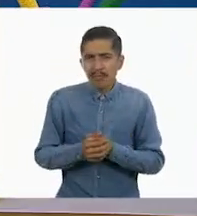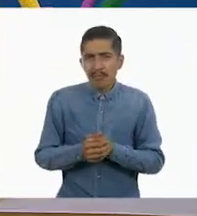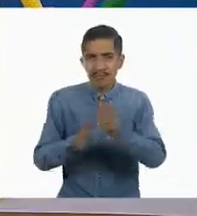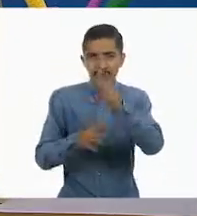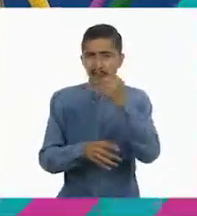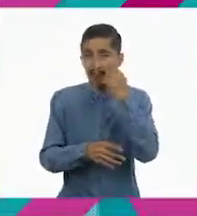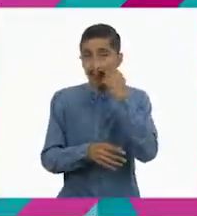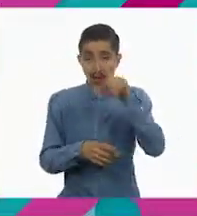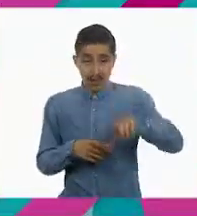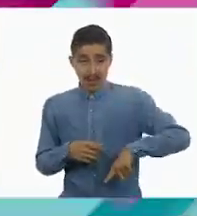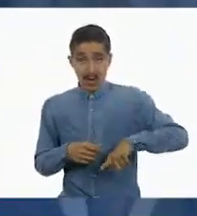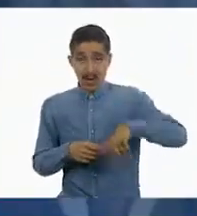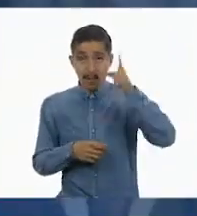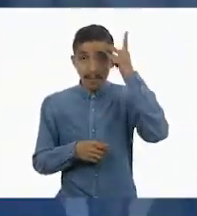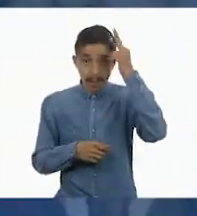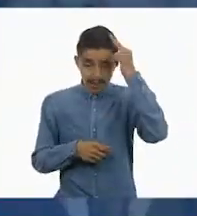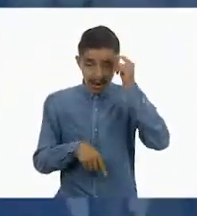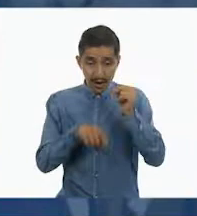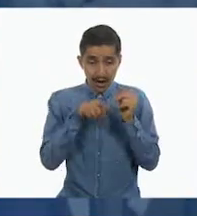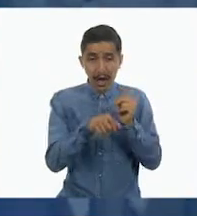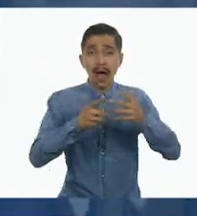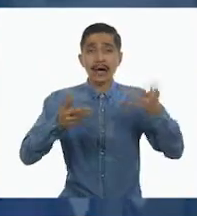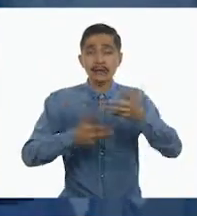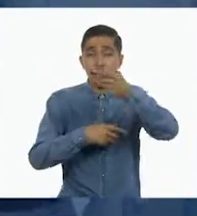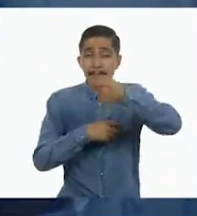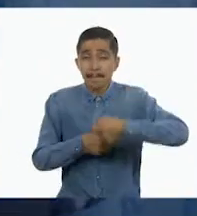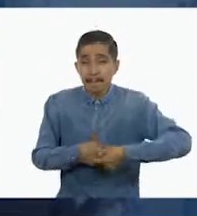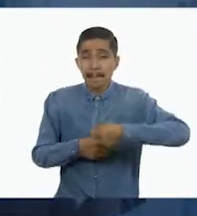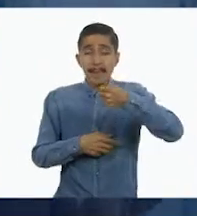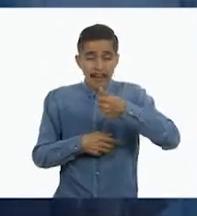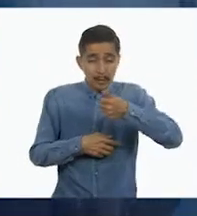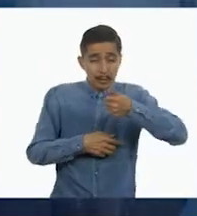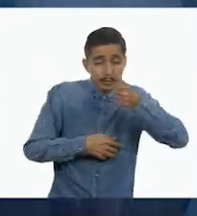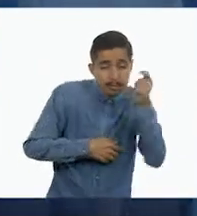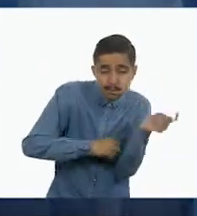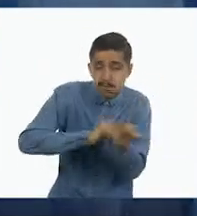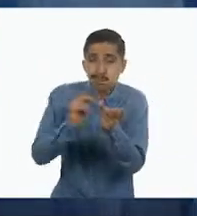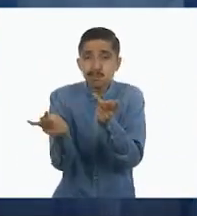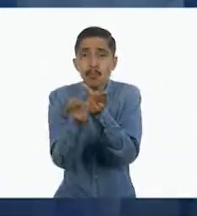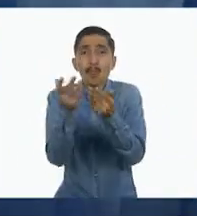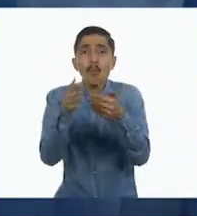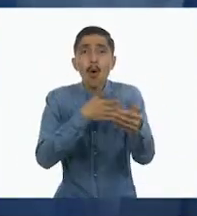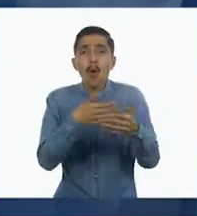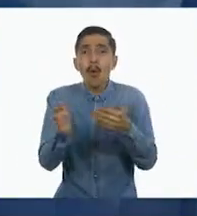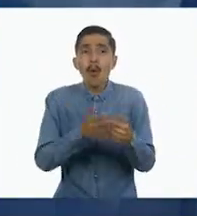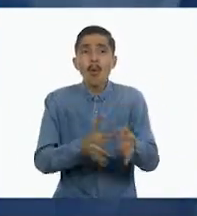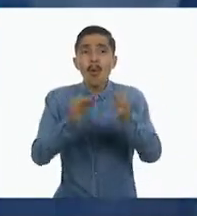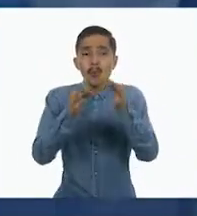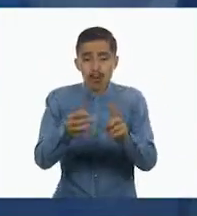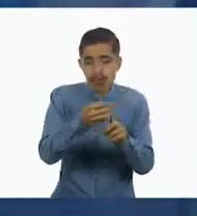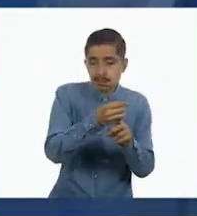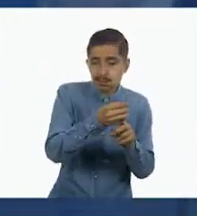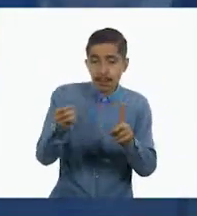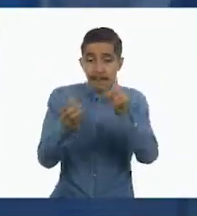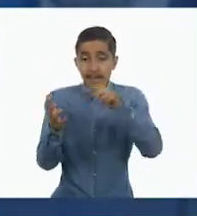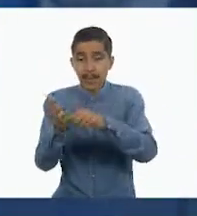gobierno de Porfirio Díaz realizó en México el primer censo con técnicas modernas de organización de datos